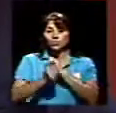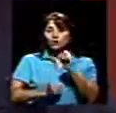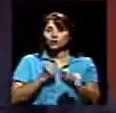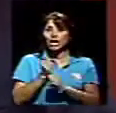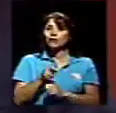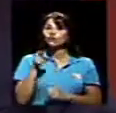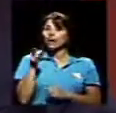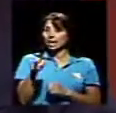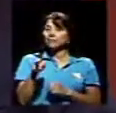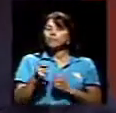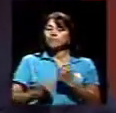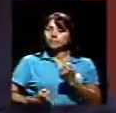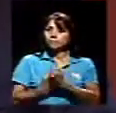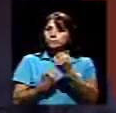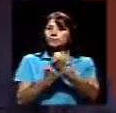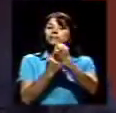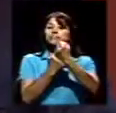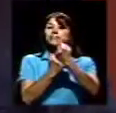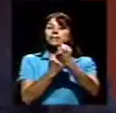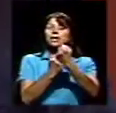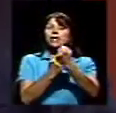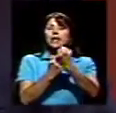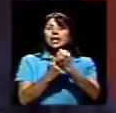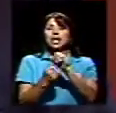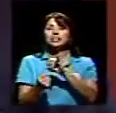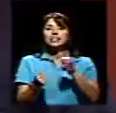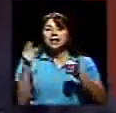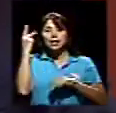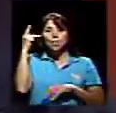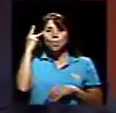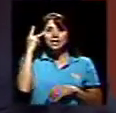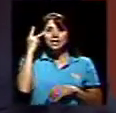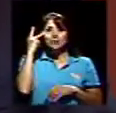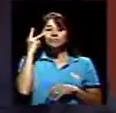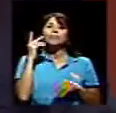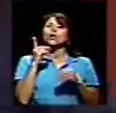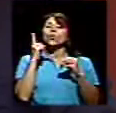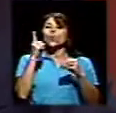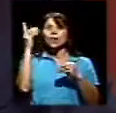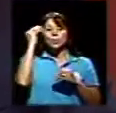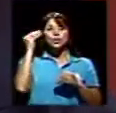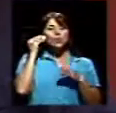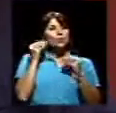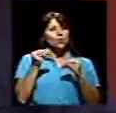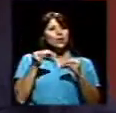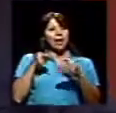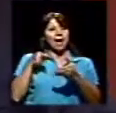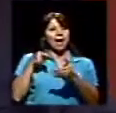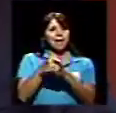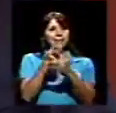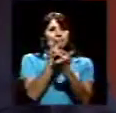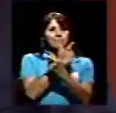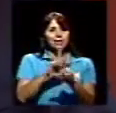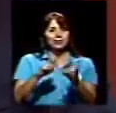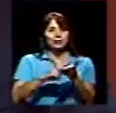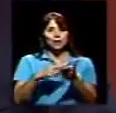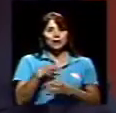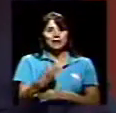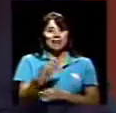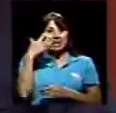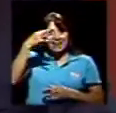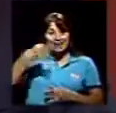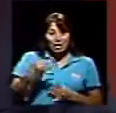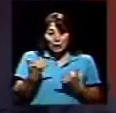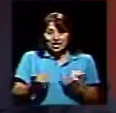favor de la izquierda y sobre todo tenía una posición muy antiliberacionista. Creo que en este momento Gerardo estaría apoyando